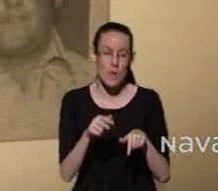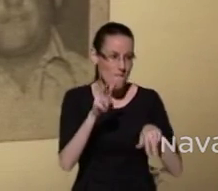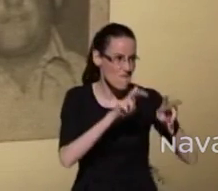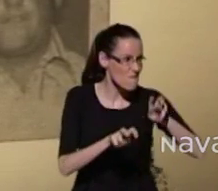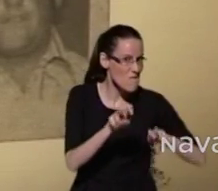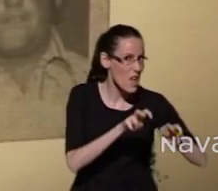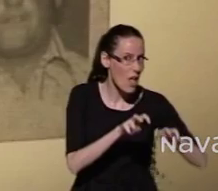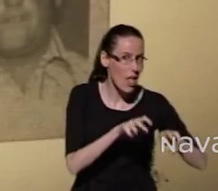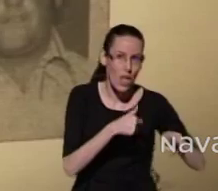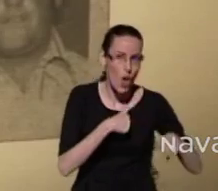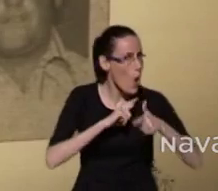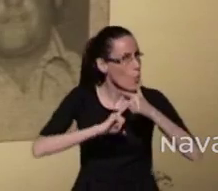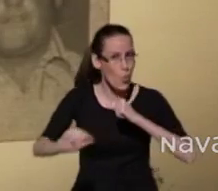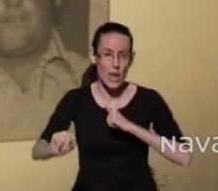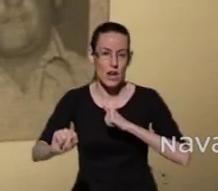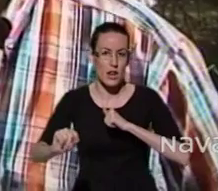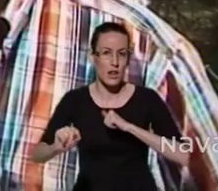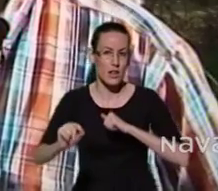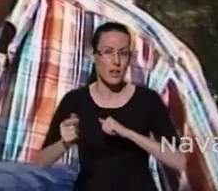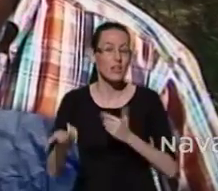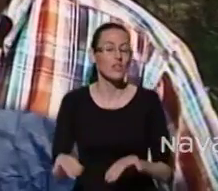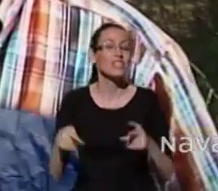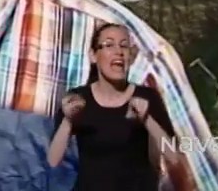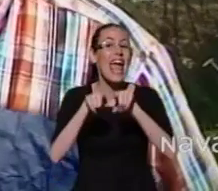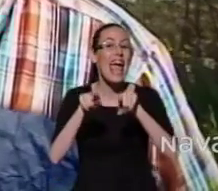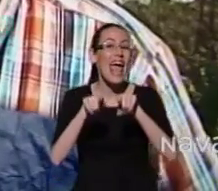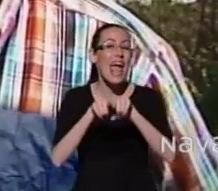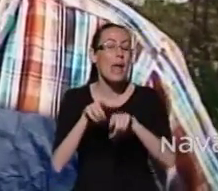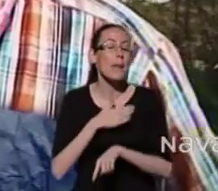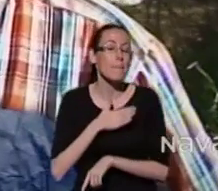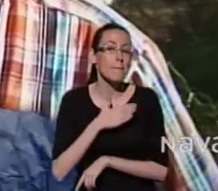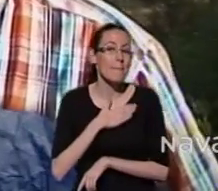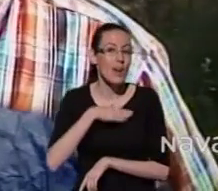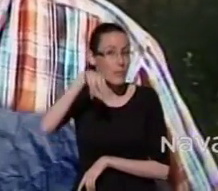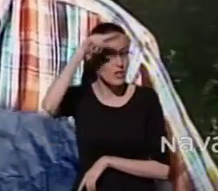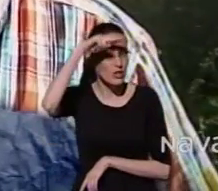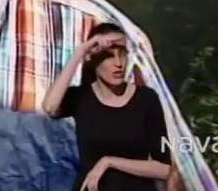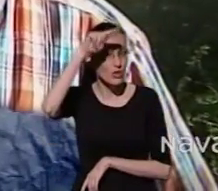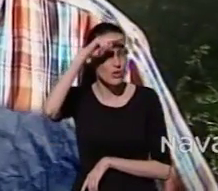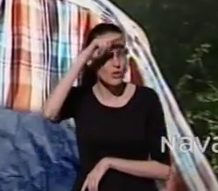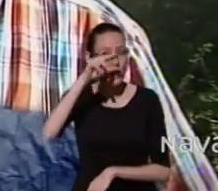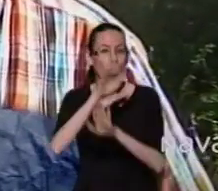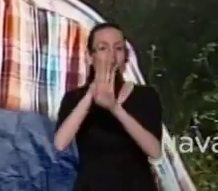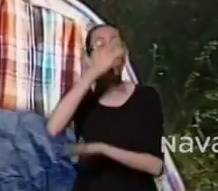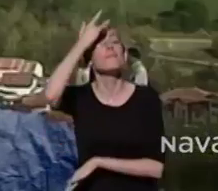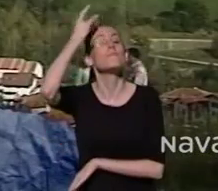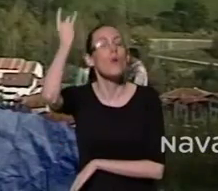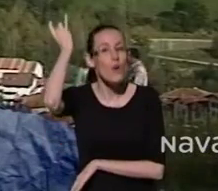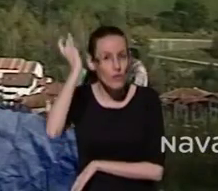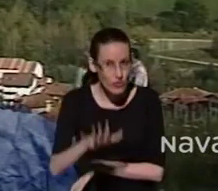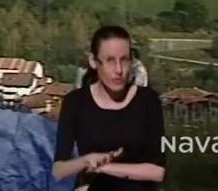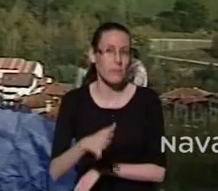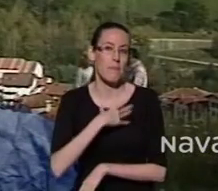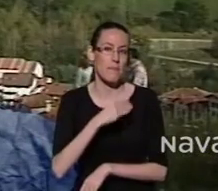Y entonces el suegro de mi hermano estuvo hablando con la emigra y me arregló los papeles. Si no, aquí estaba. ¿Y